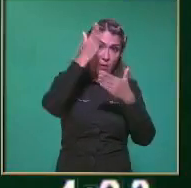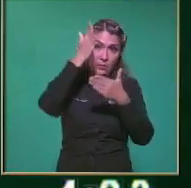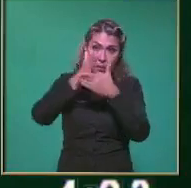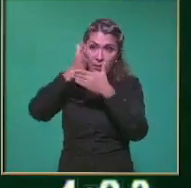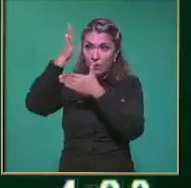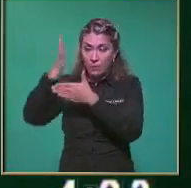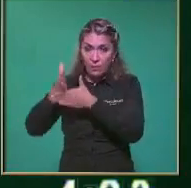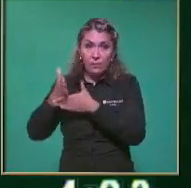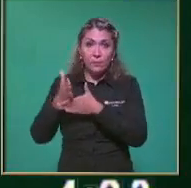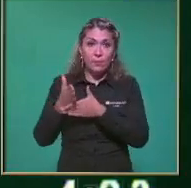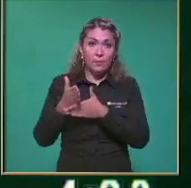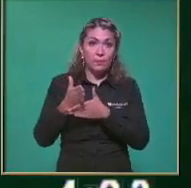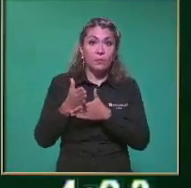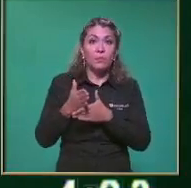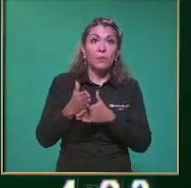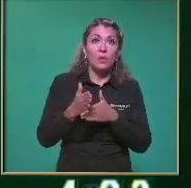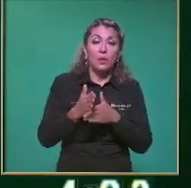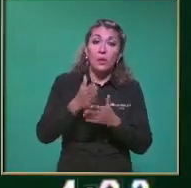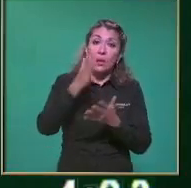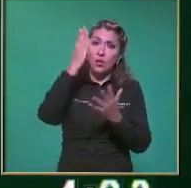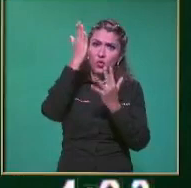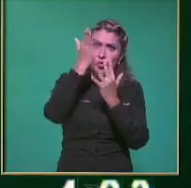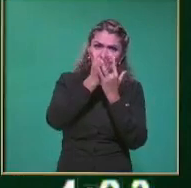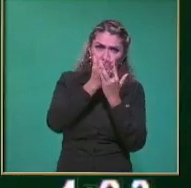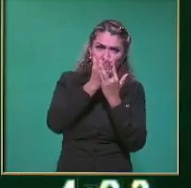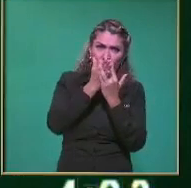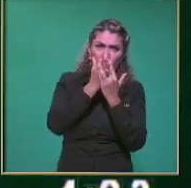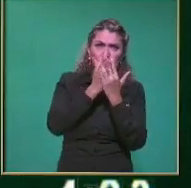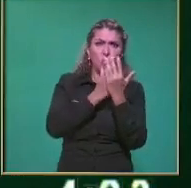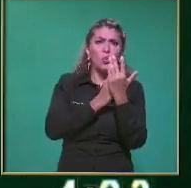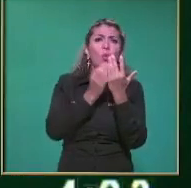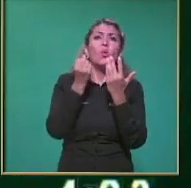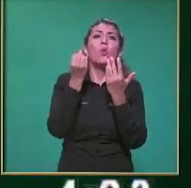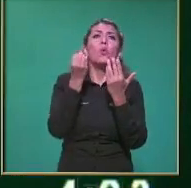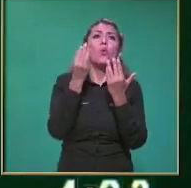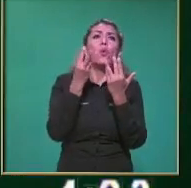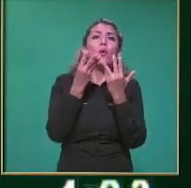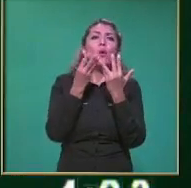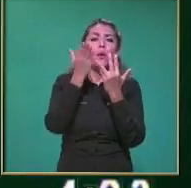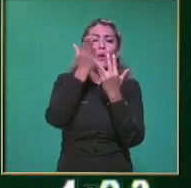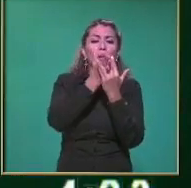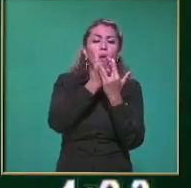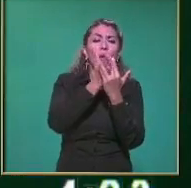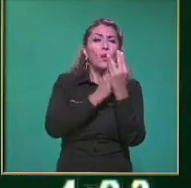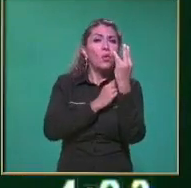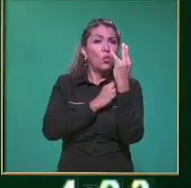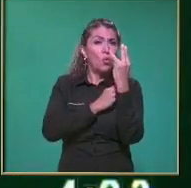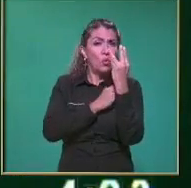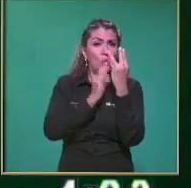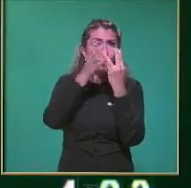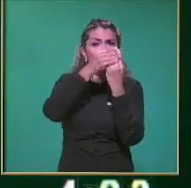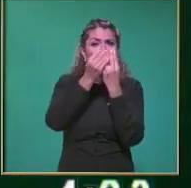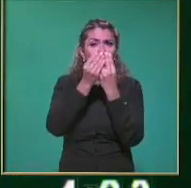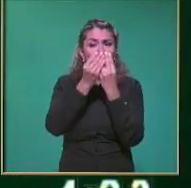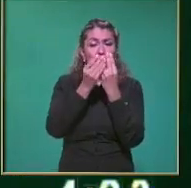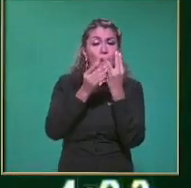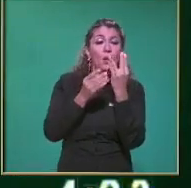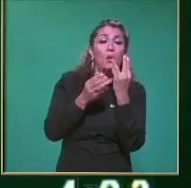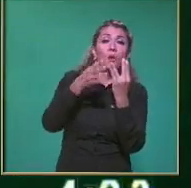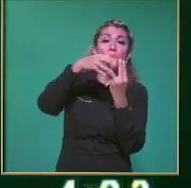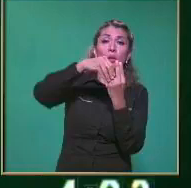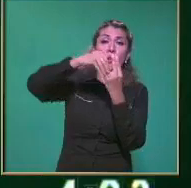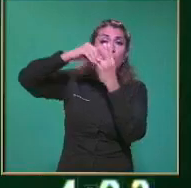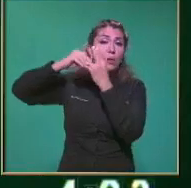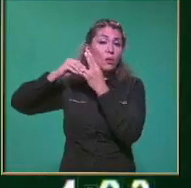partes, ¿cuántas partes tengo? Ah, pues eso, tengo dos partes, maestra. Bueno, pero si solo tomo uno, ¿qué